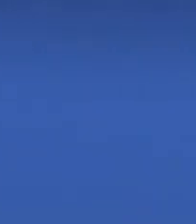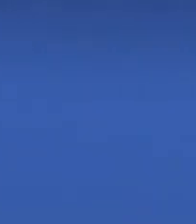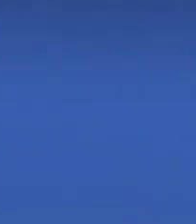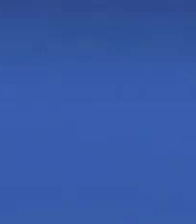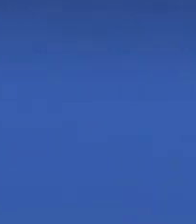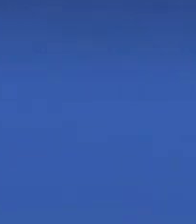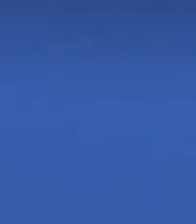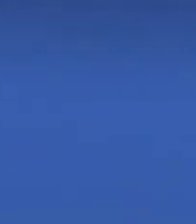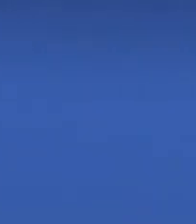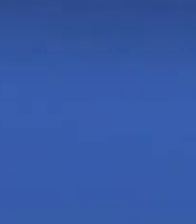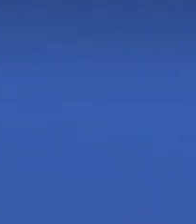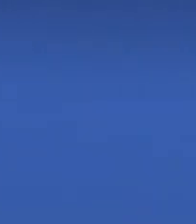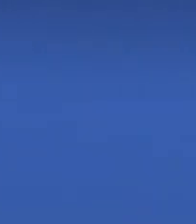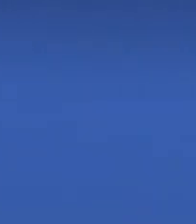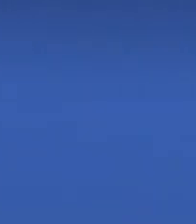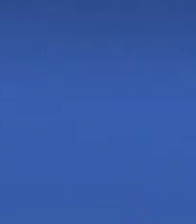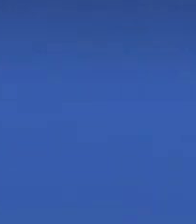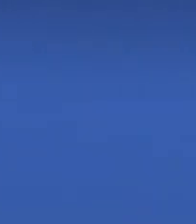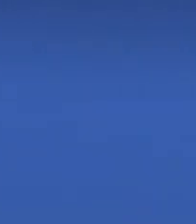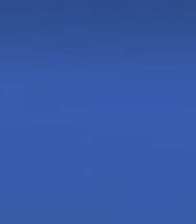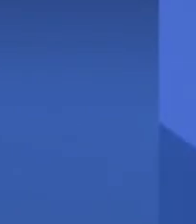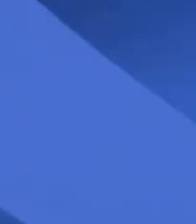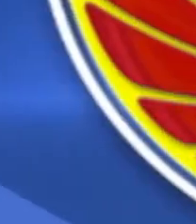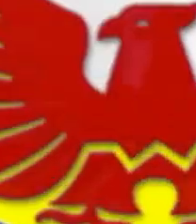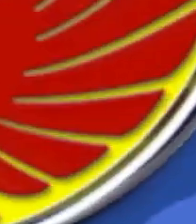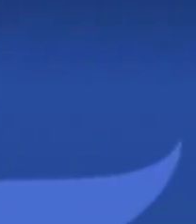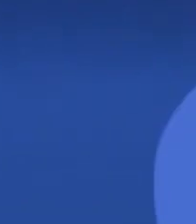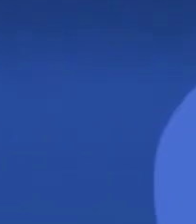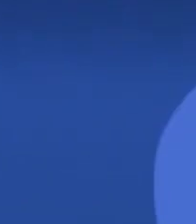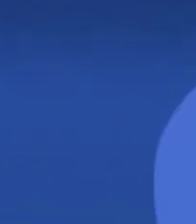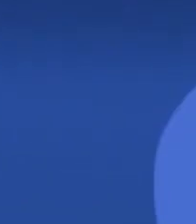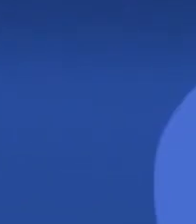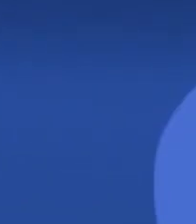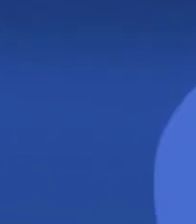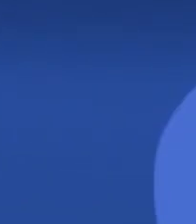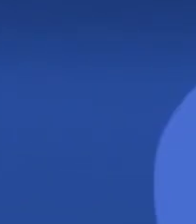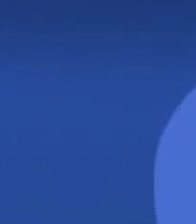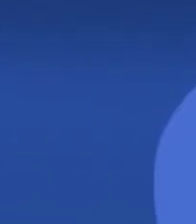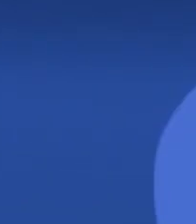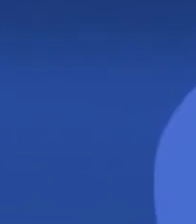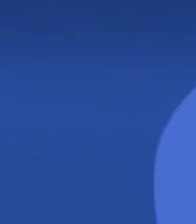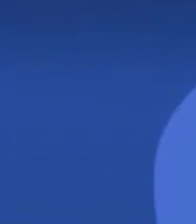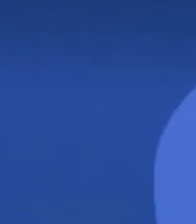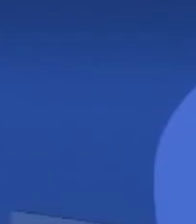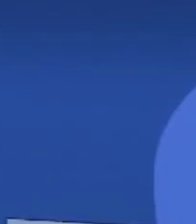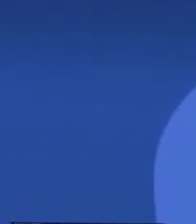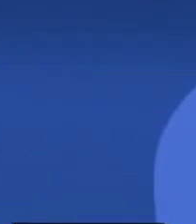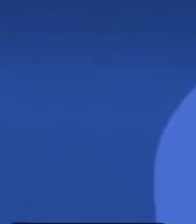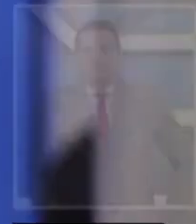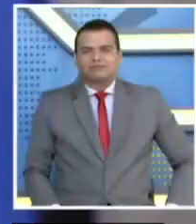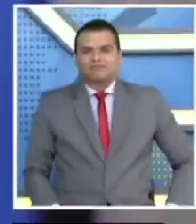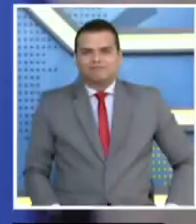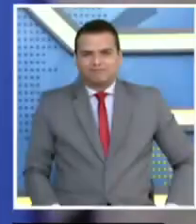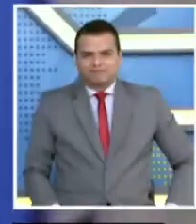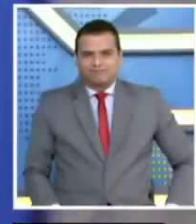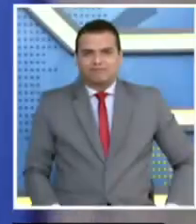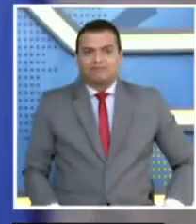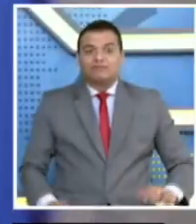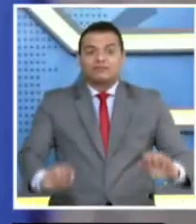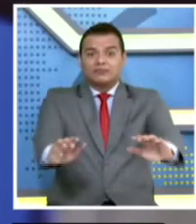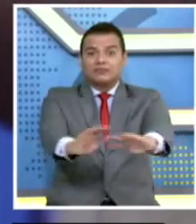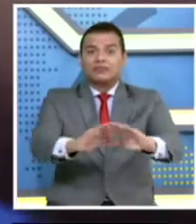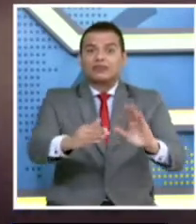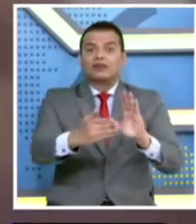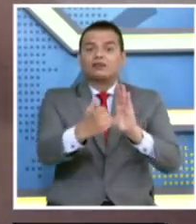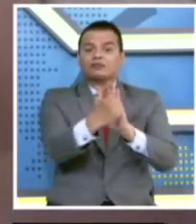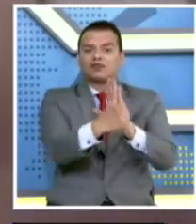Tomémonos un tinto, seamos amigos. Café Águila Roja, calidad certificada. Esta producción